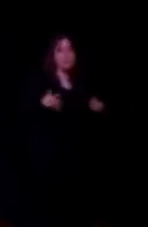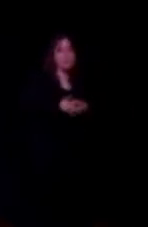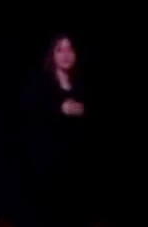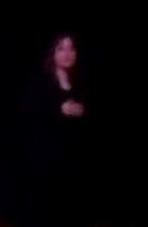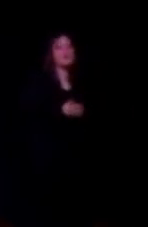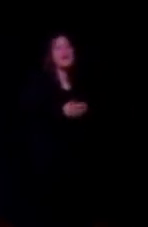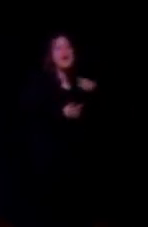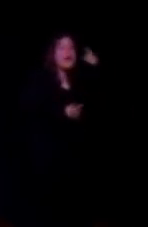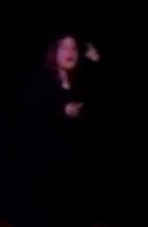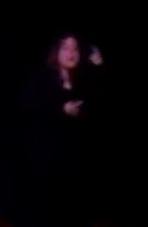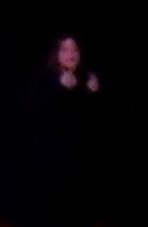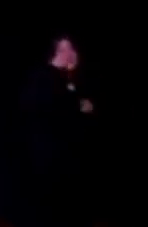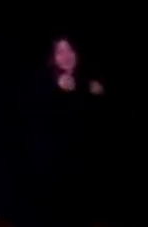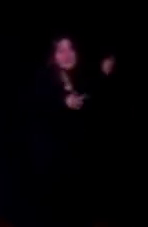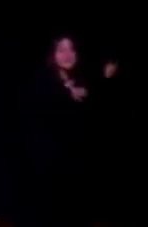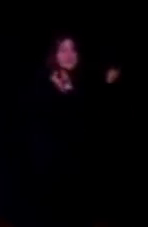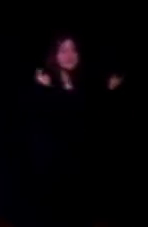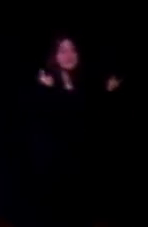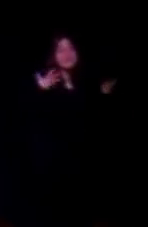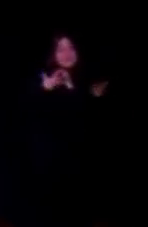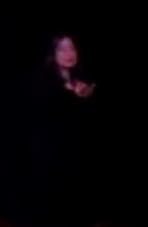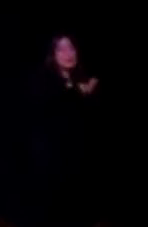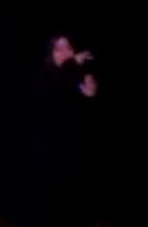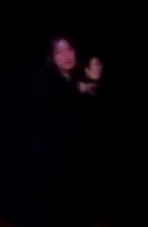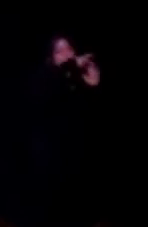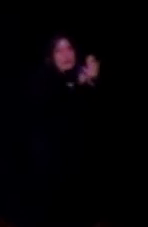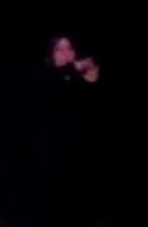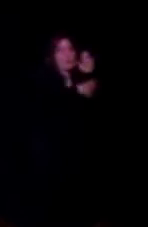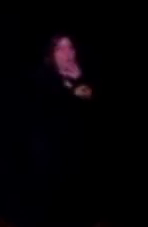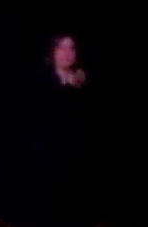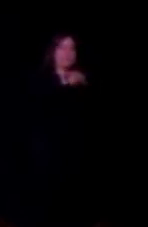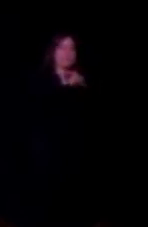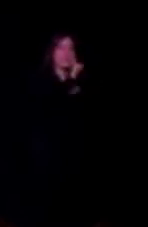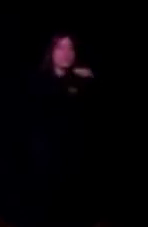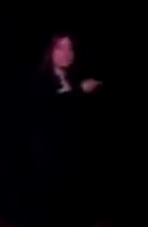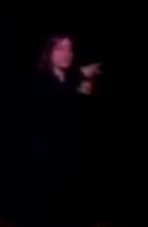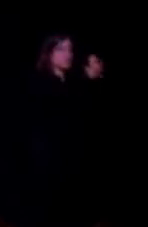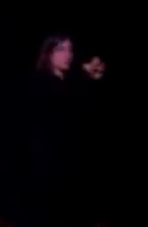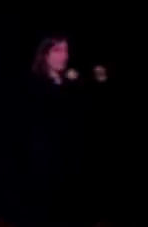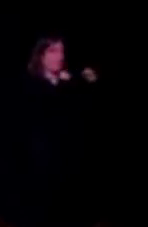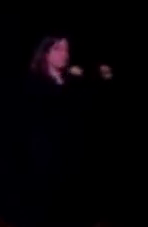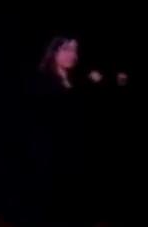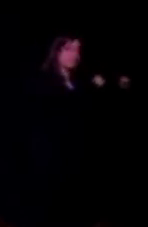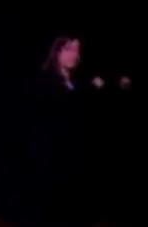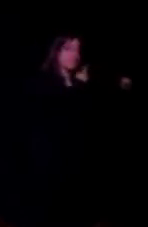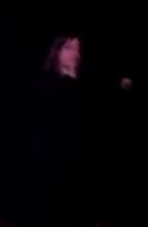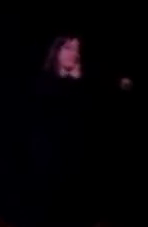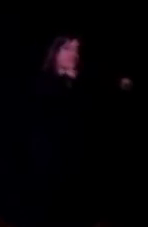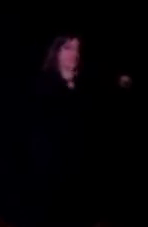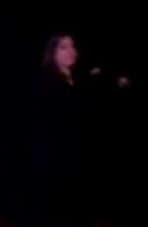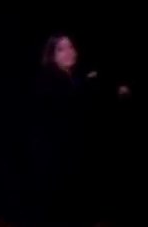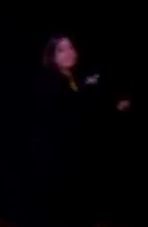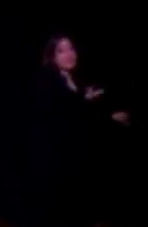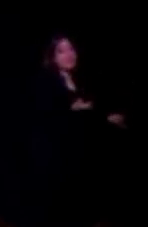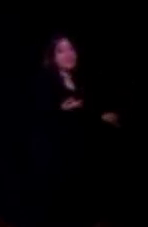reglamentarlo todo convirtiéndose la norma en un corsé del que es difícil desprenderse por mucho